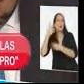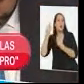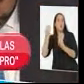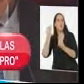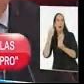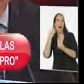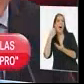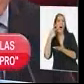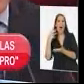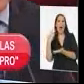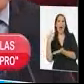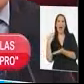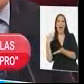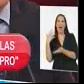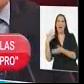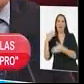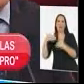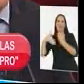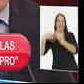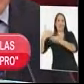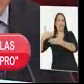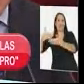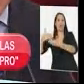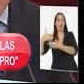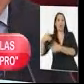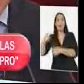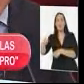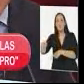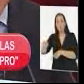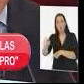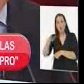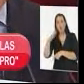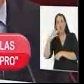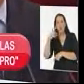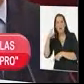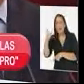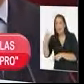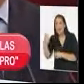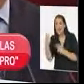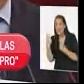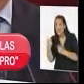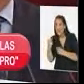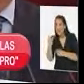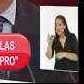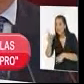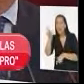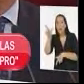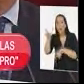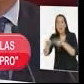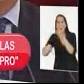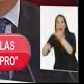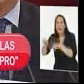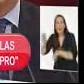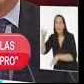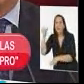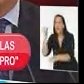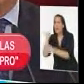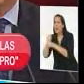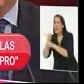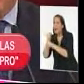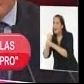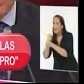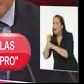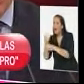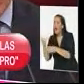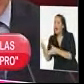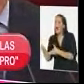producción parlamentaria. A mí lo que me preocupa del proceso electoral y de esta estrategia que yo sentí hoy que va a ser la